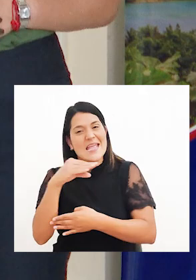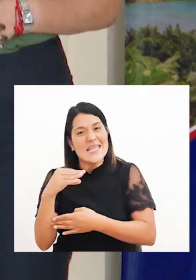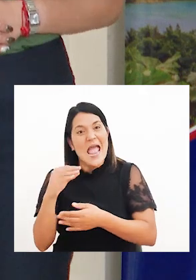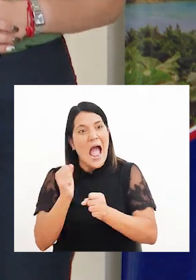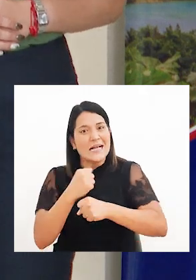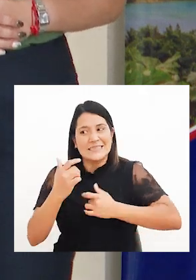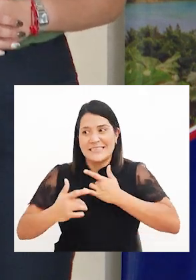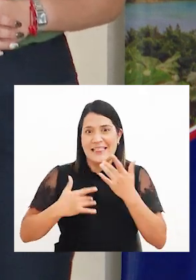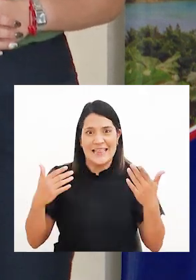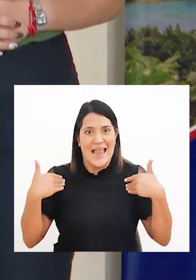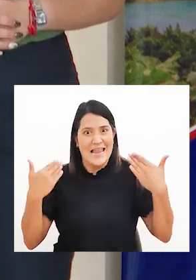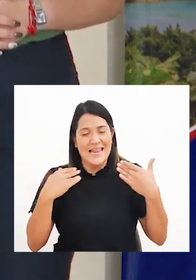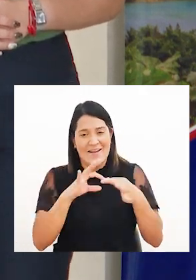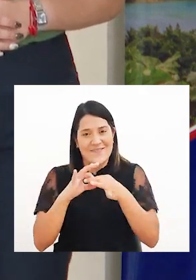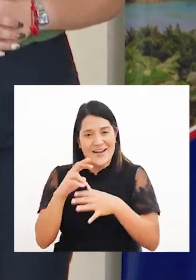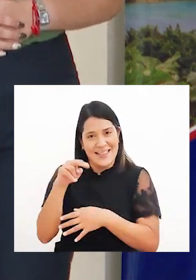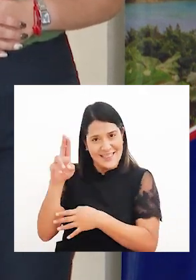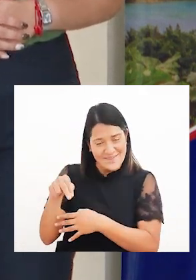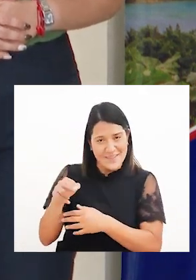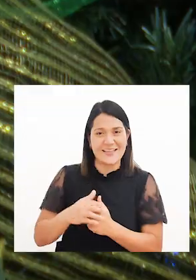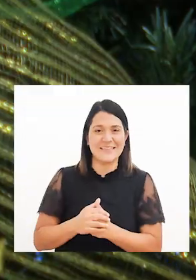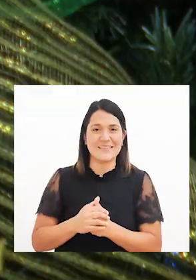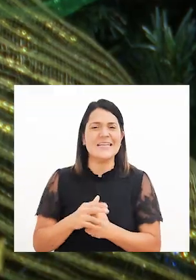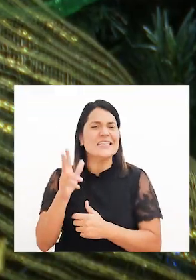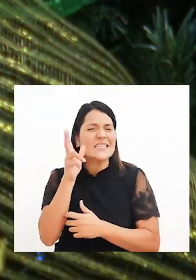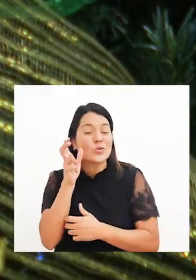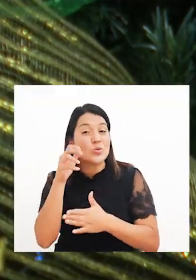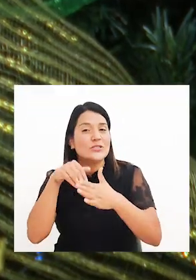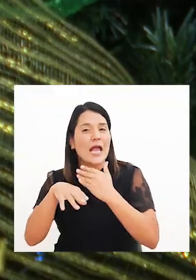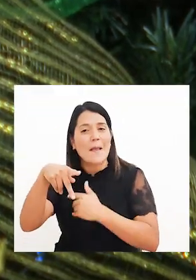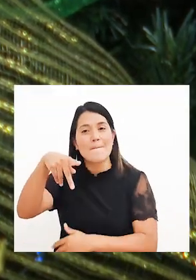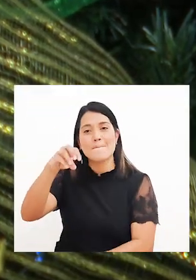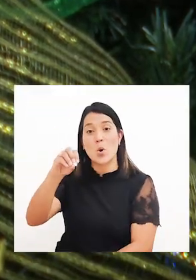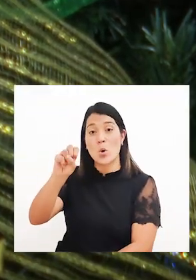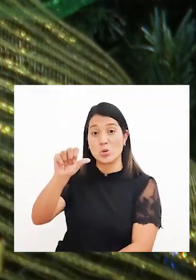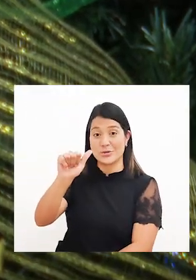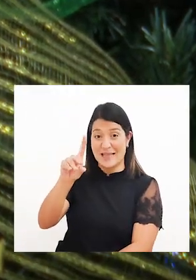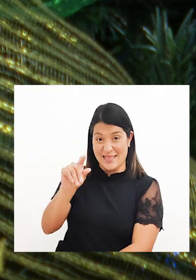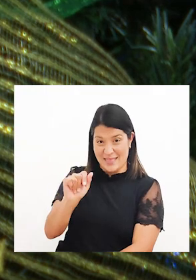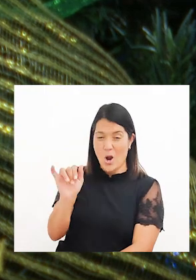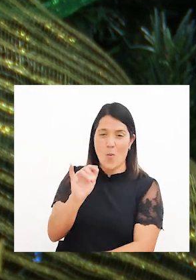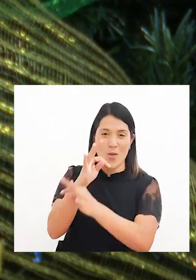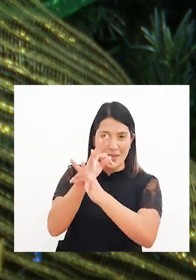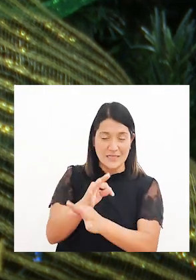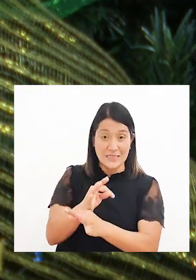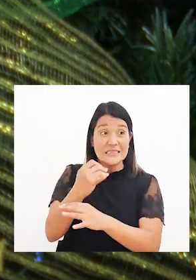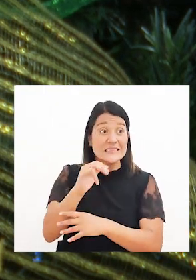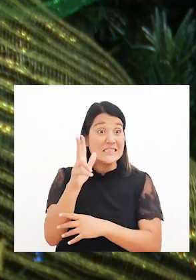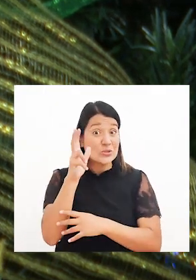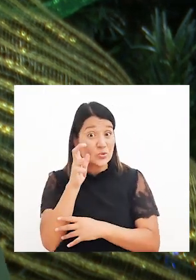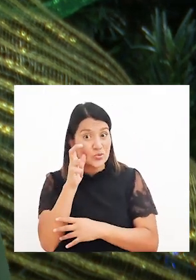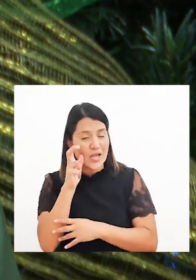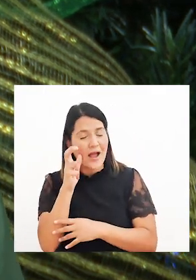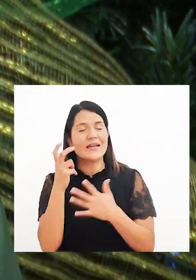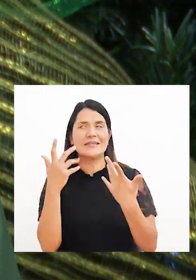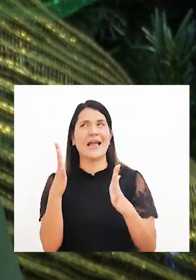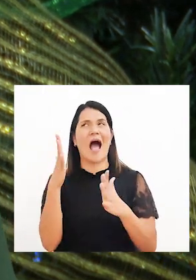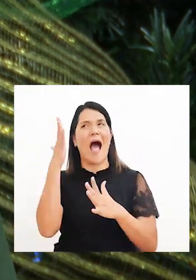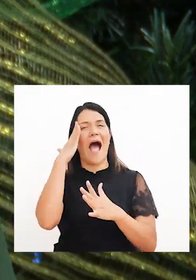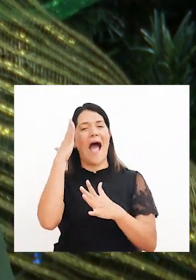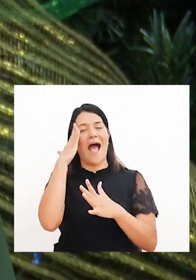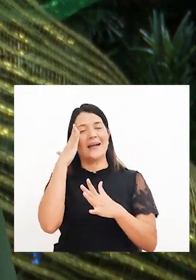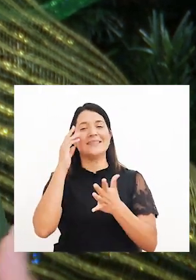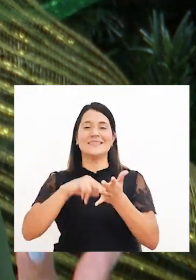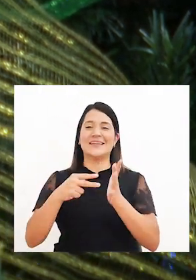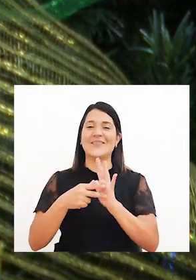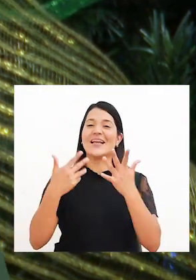genera alegría de la Navidad. Se escuchan en las posadas como una tradición y si escucharlas ya es un signo inconfundible de